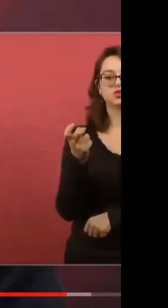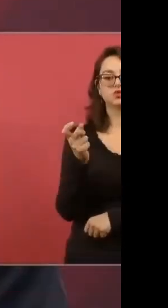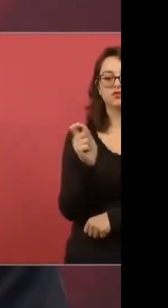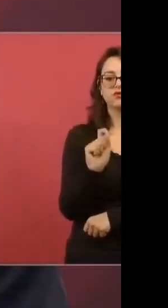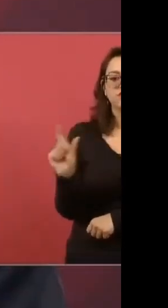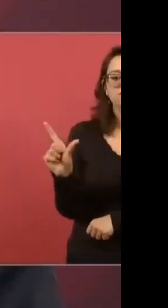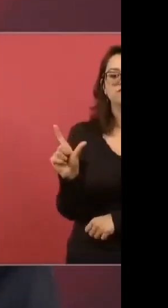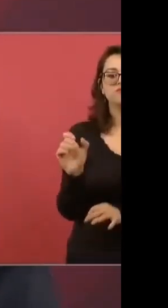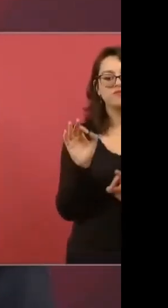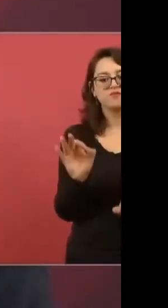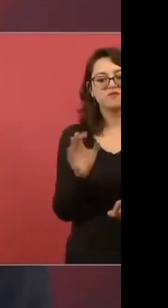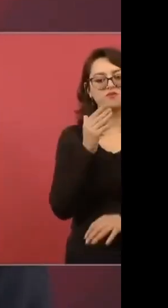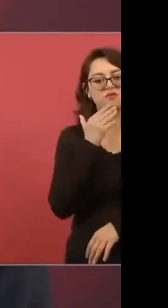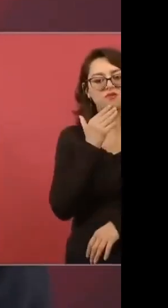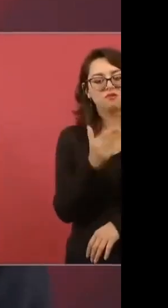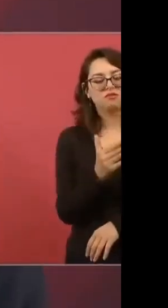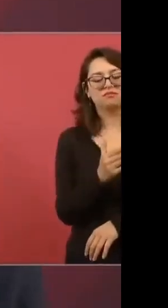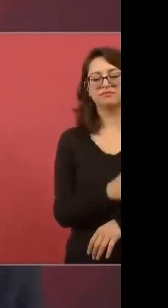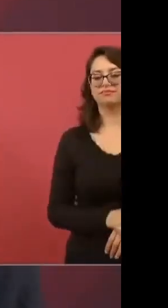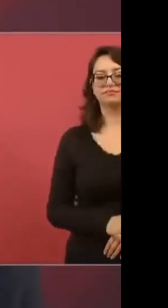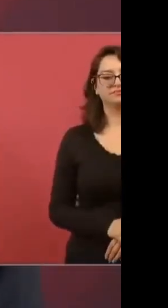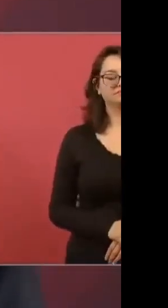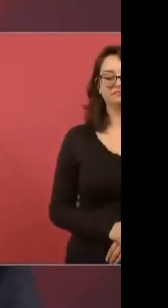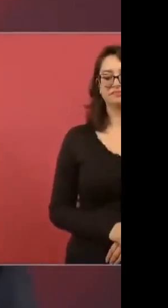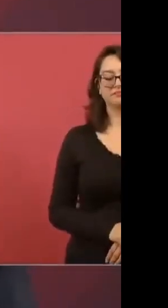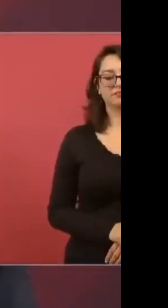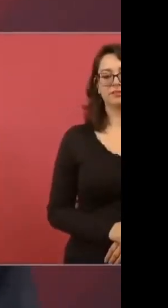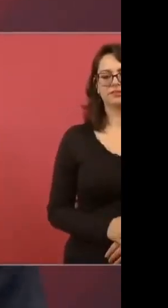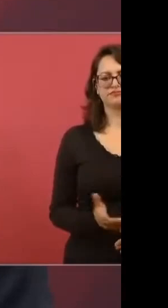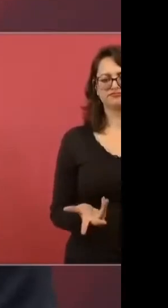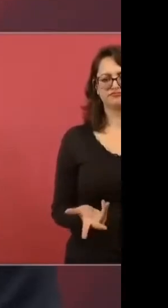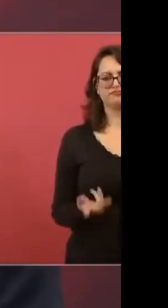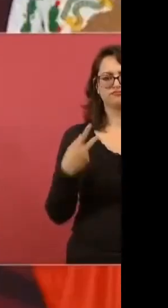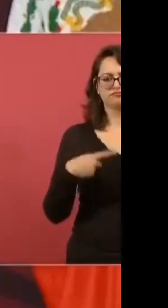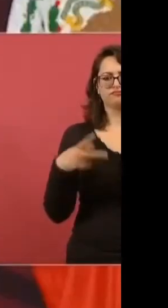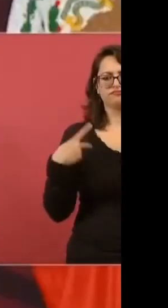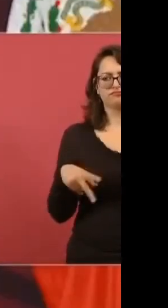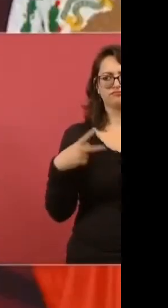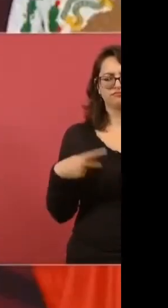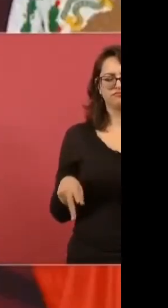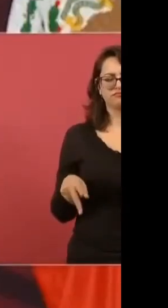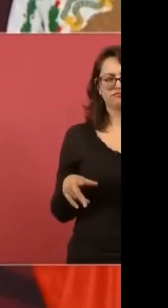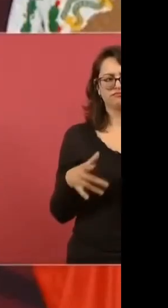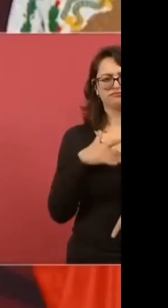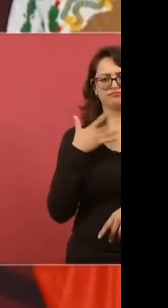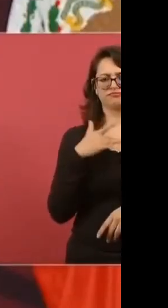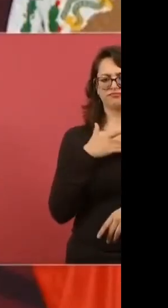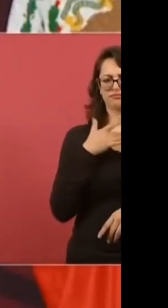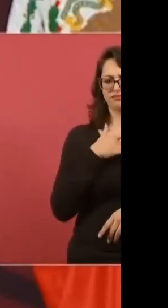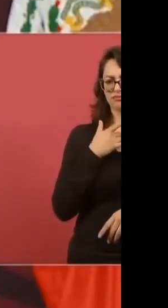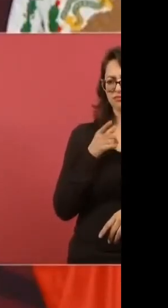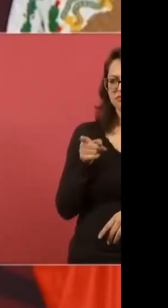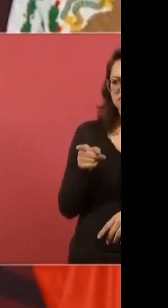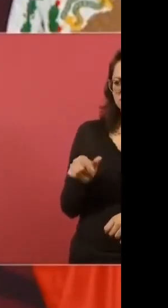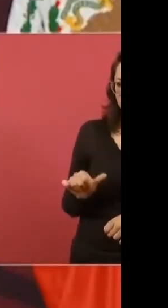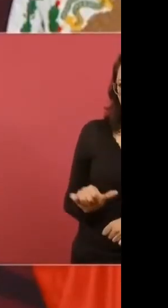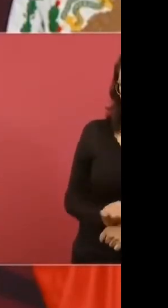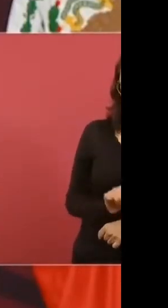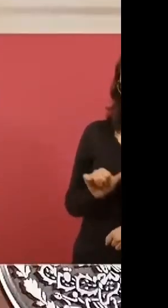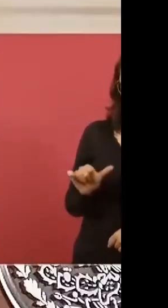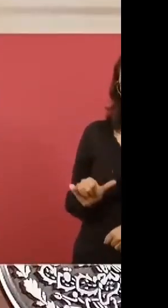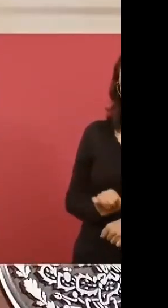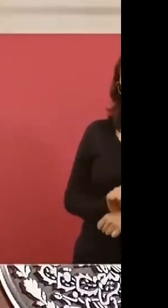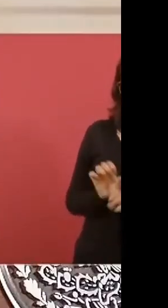decir el que trae un carro de esos no todos desde luego no hay quienes lo han comprado su esfuerzo con su ahorro